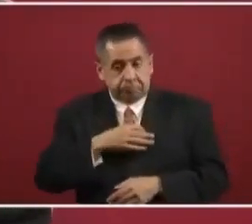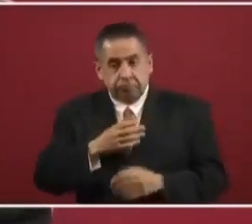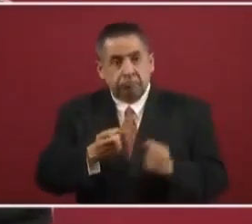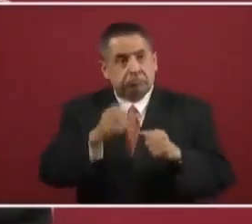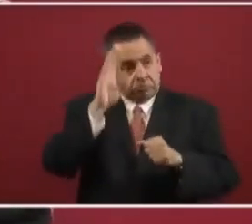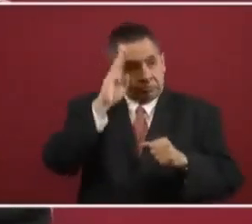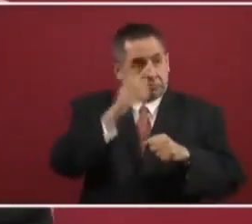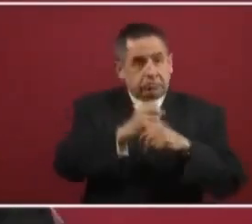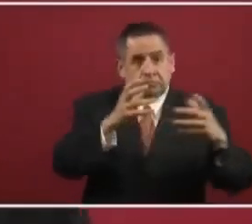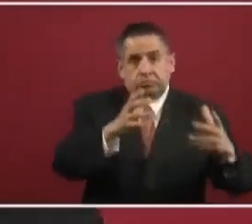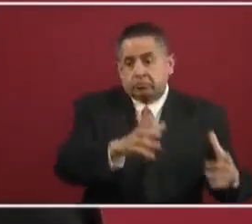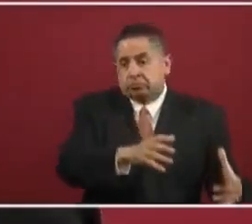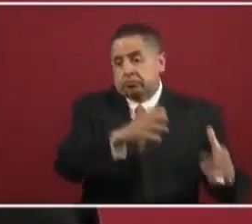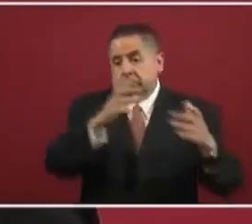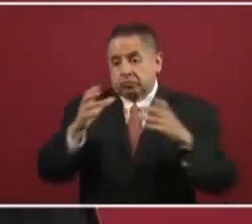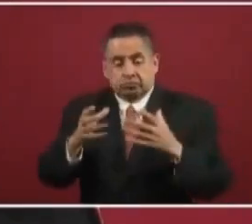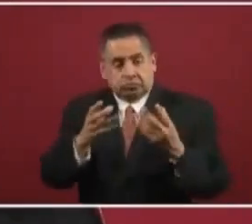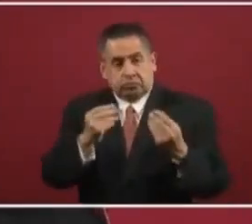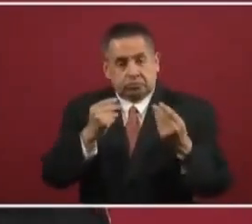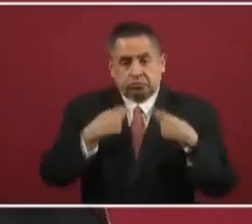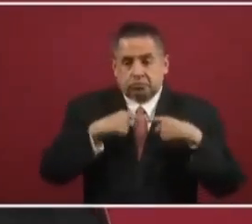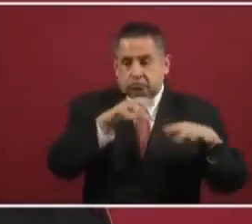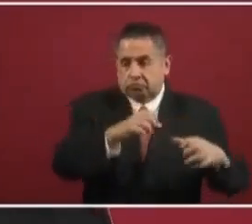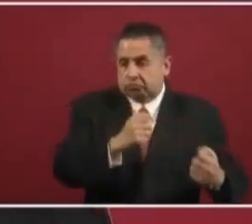haber deportaciones